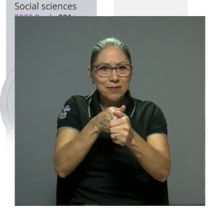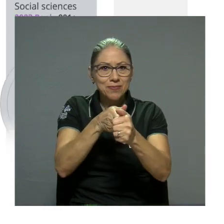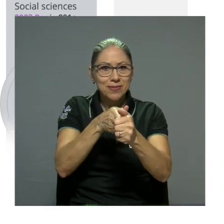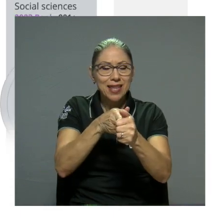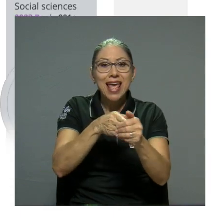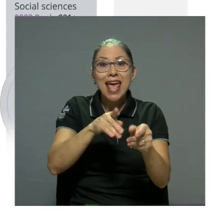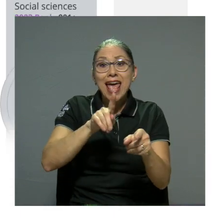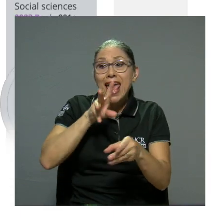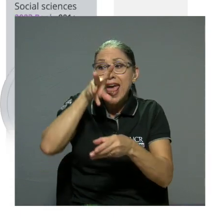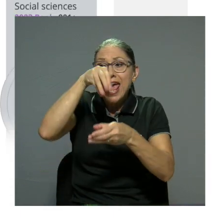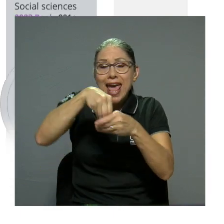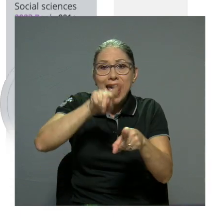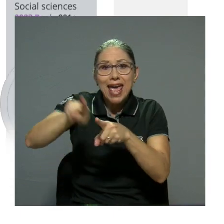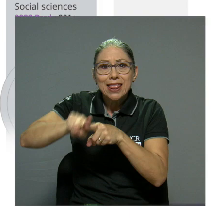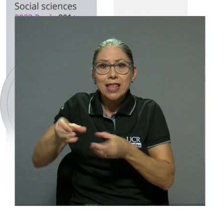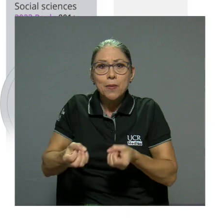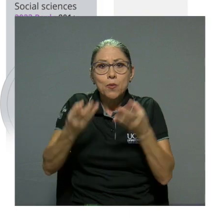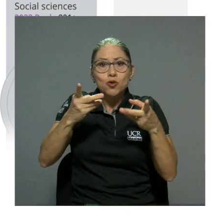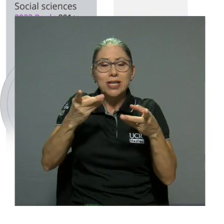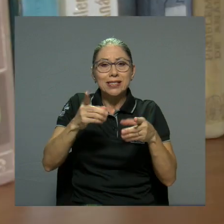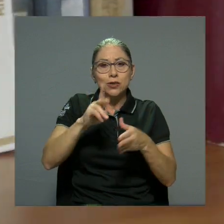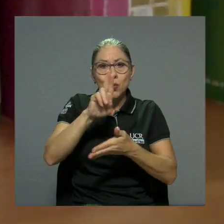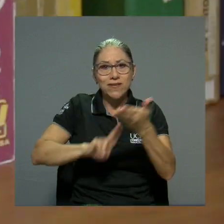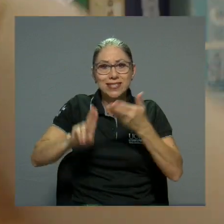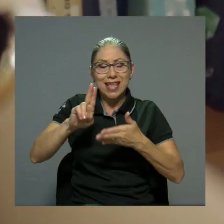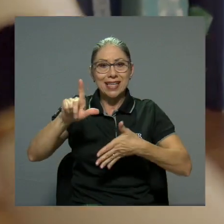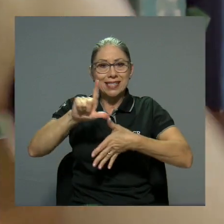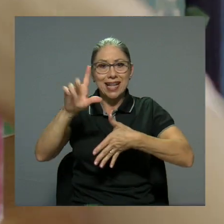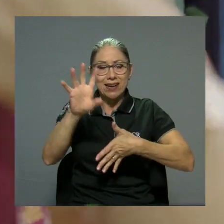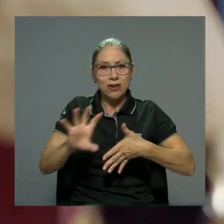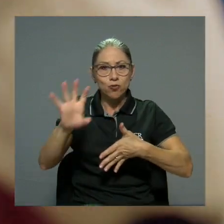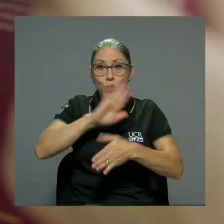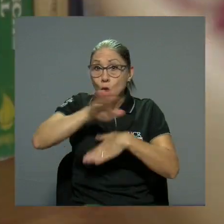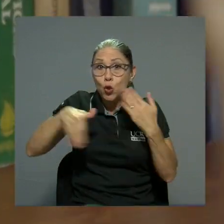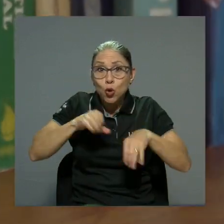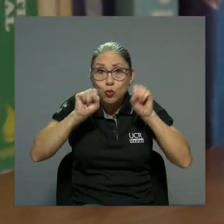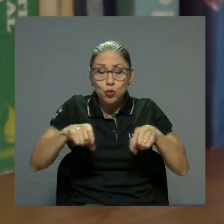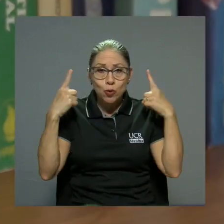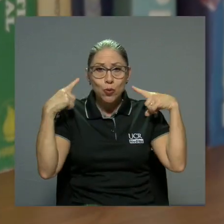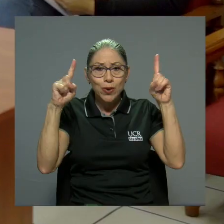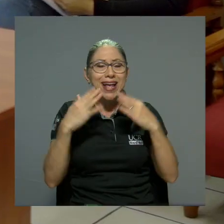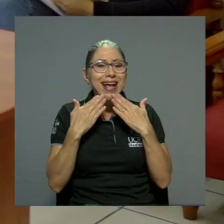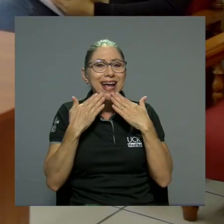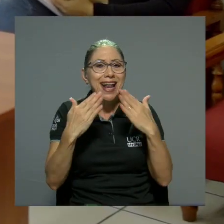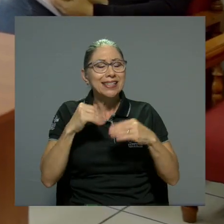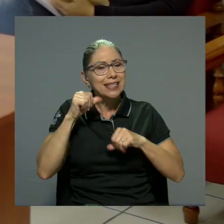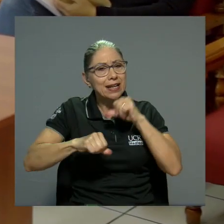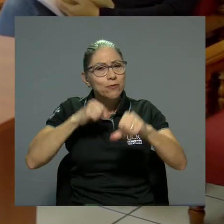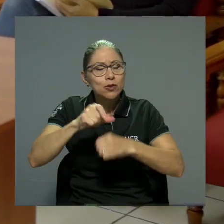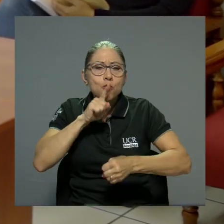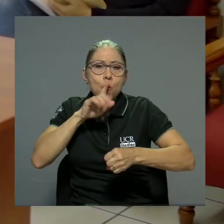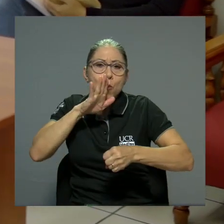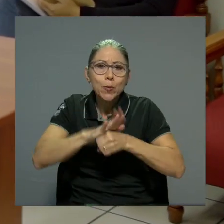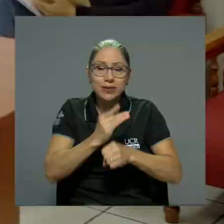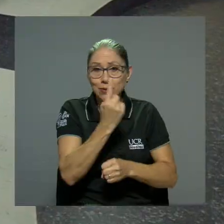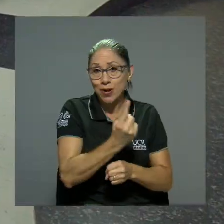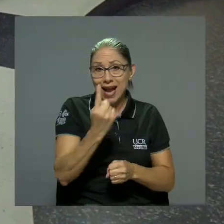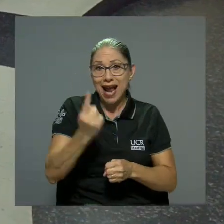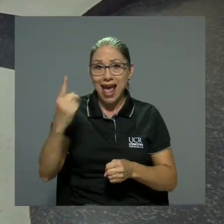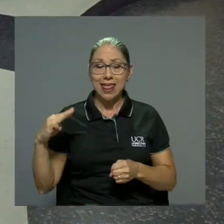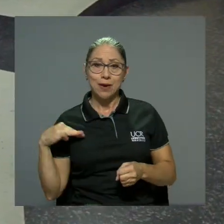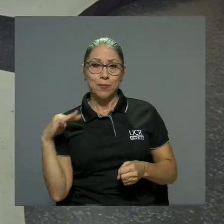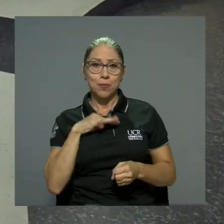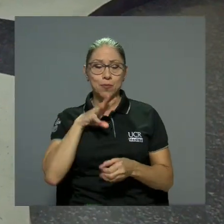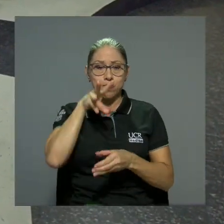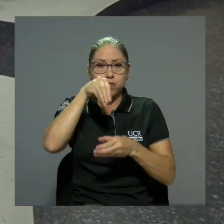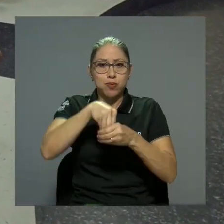entre muchas otras universidades de la región. Todo esto es posible gracias al empeño y compromiso de cada integrante de nuestra